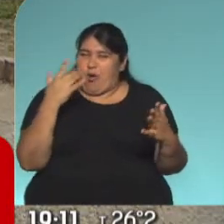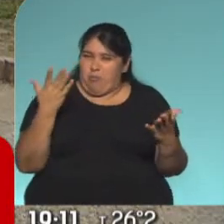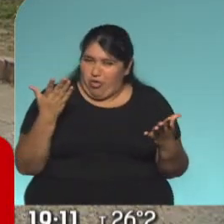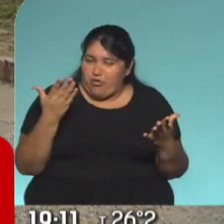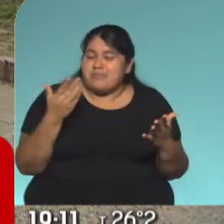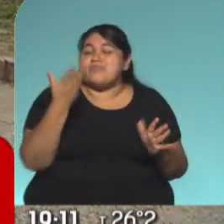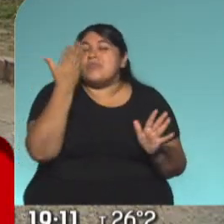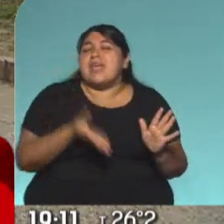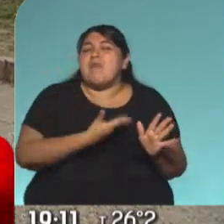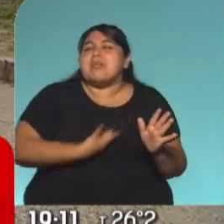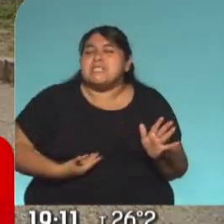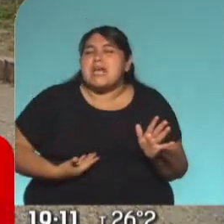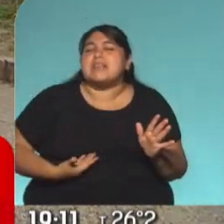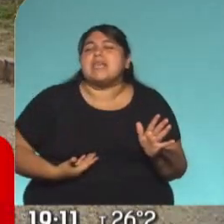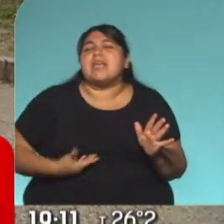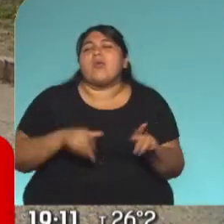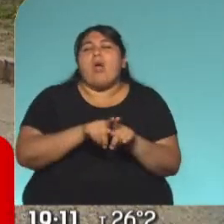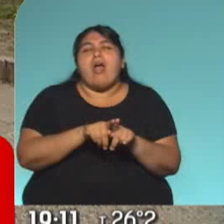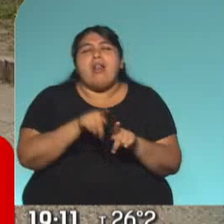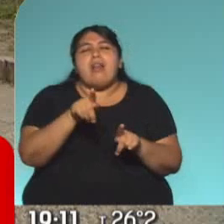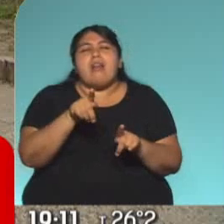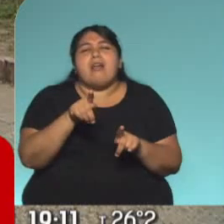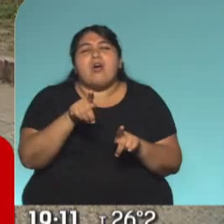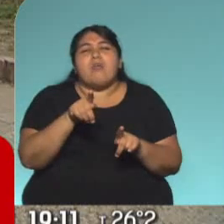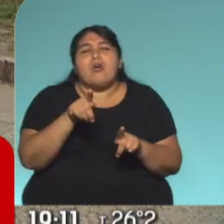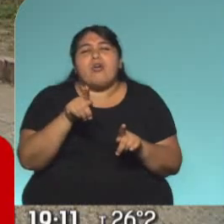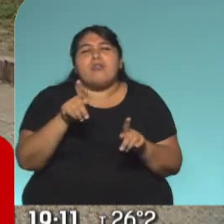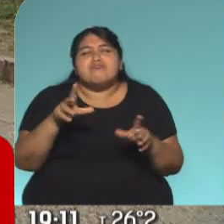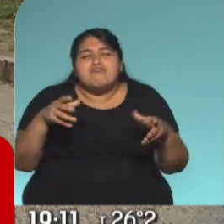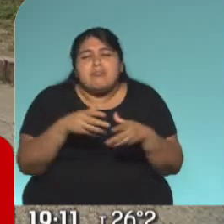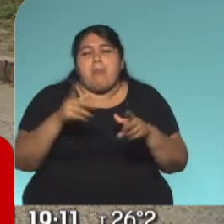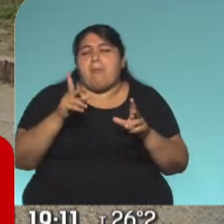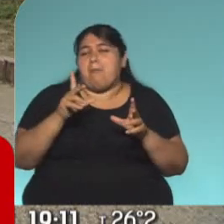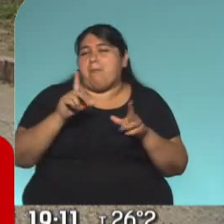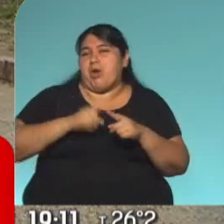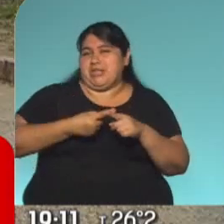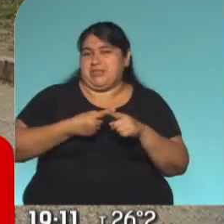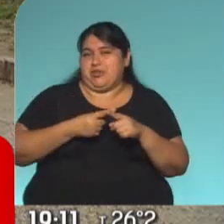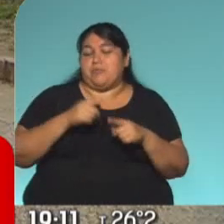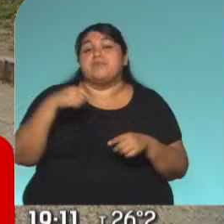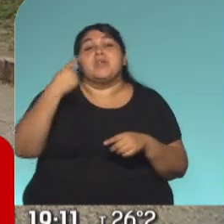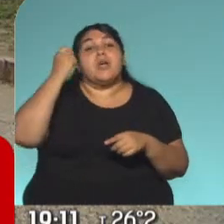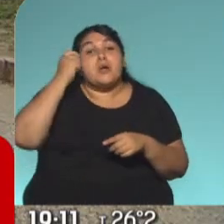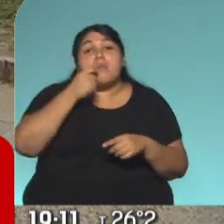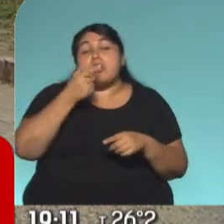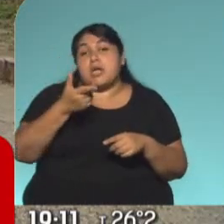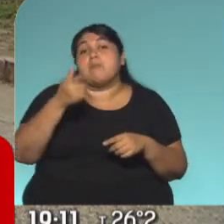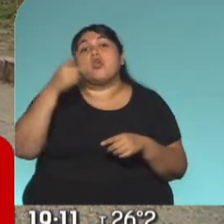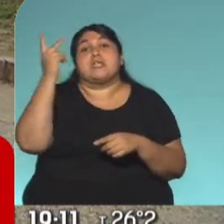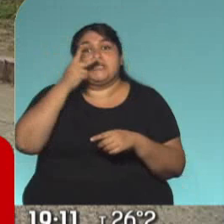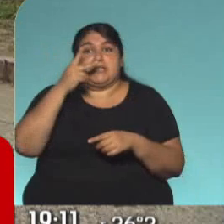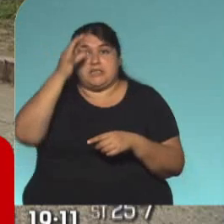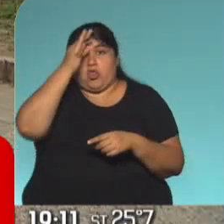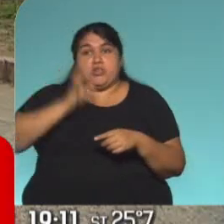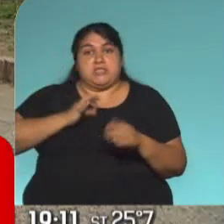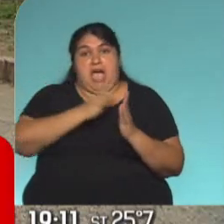un presidente que haya tenido el caudal político que tuvo. O sea, para que tengamos una idea, el kirchnerismo gobernó 12 años. Claro.